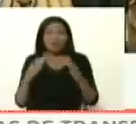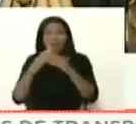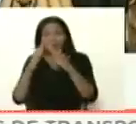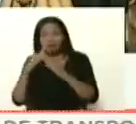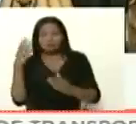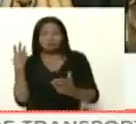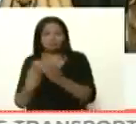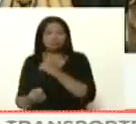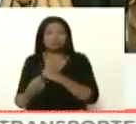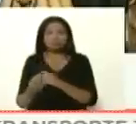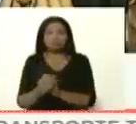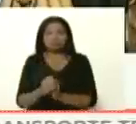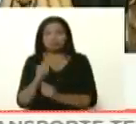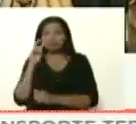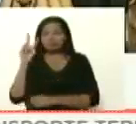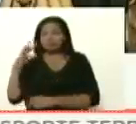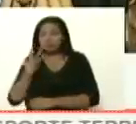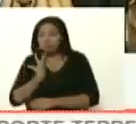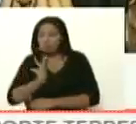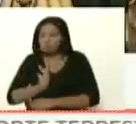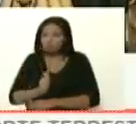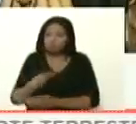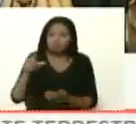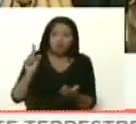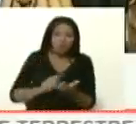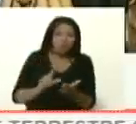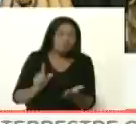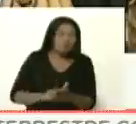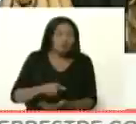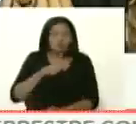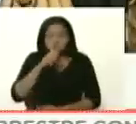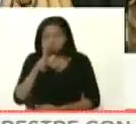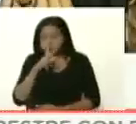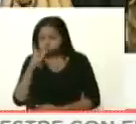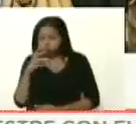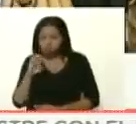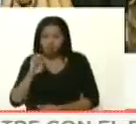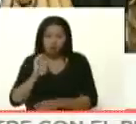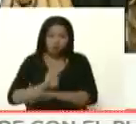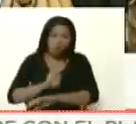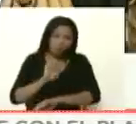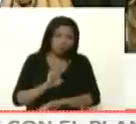fueron a quebrar a Lima, a Ecuador.